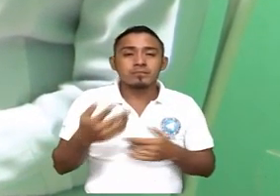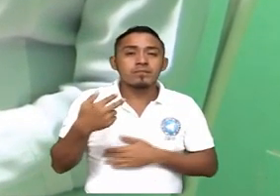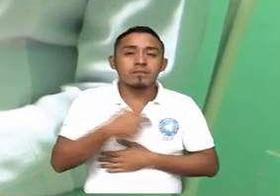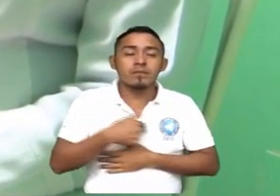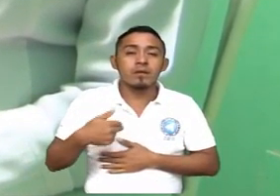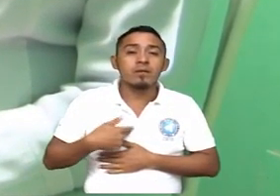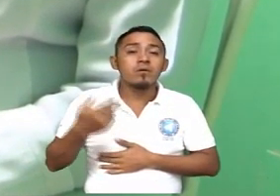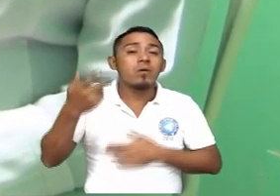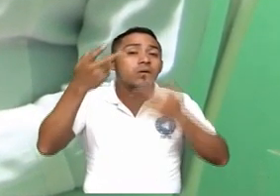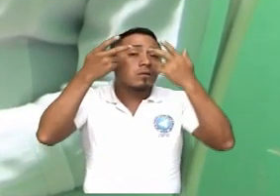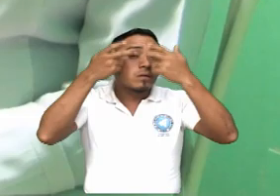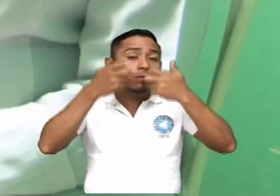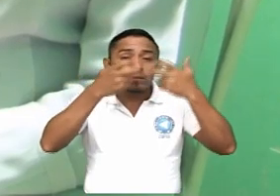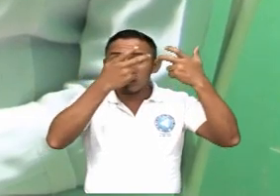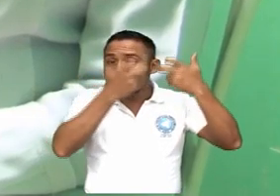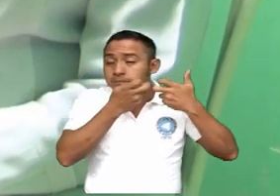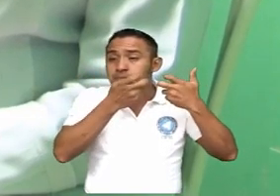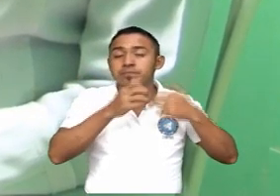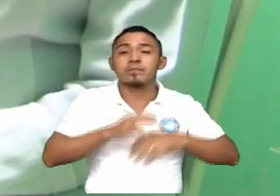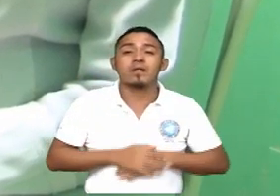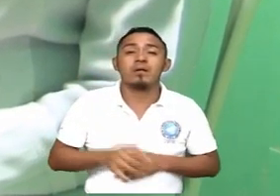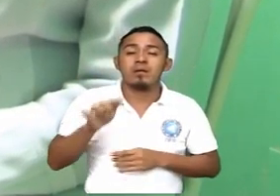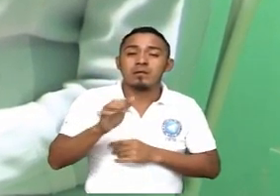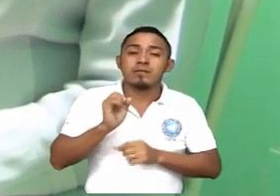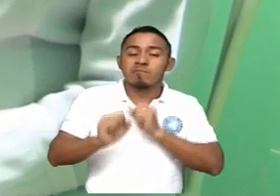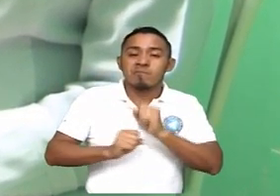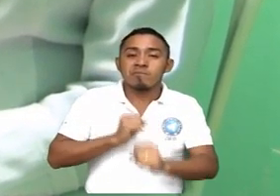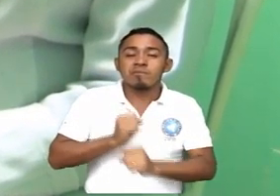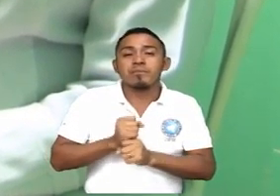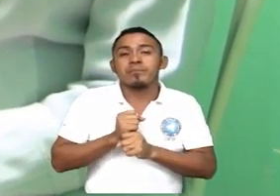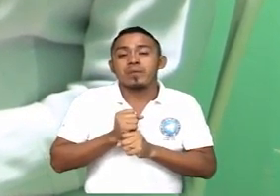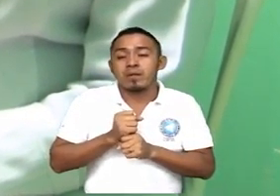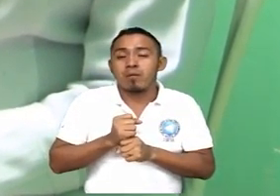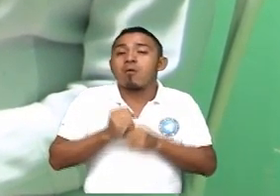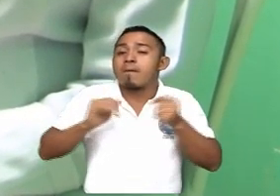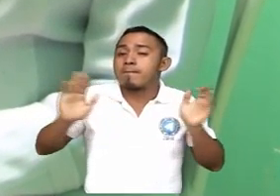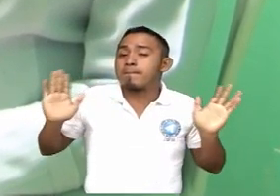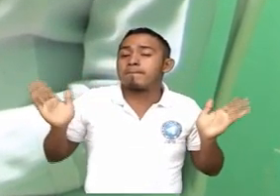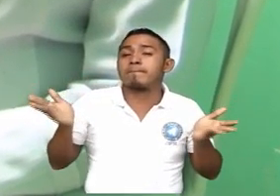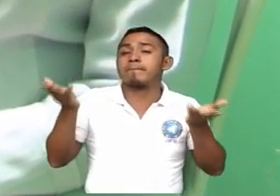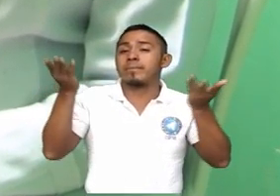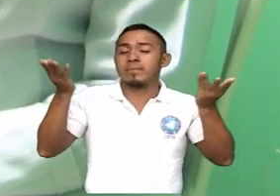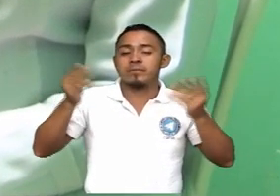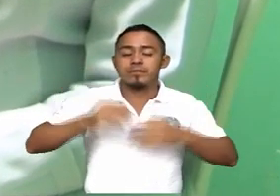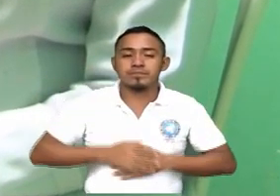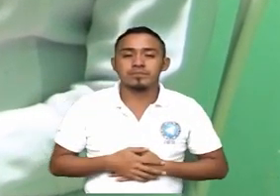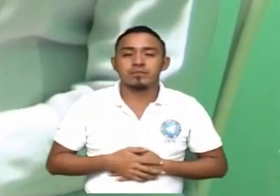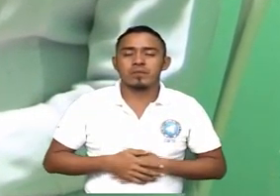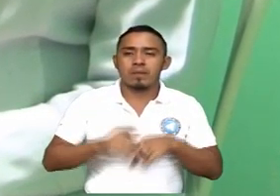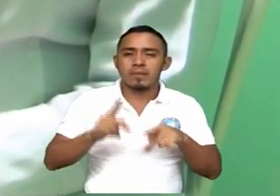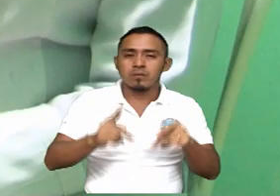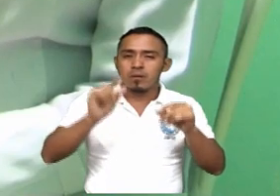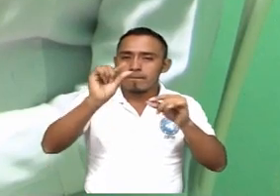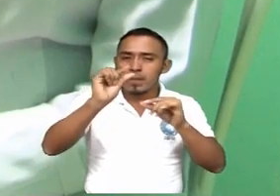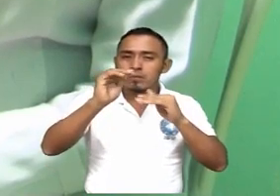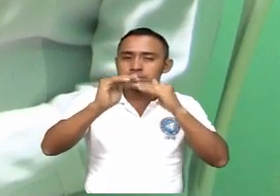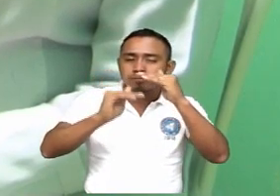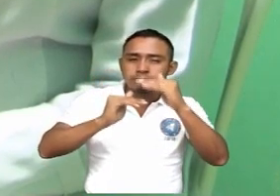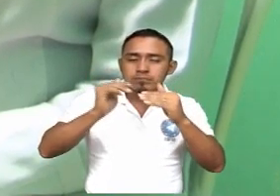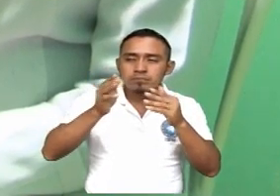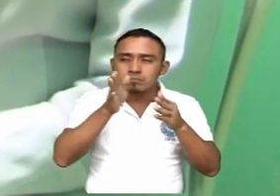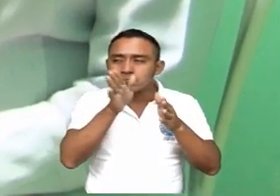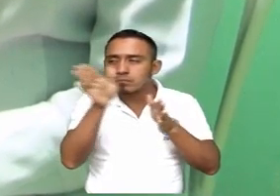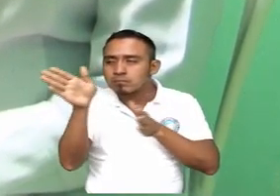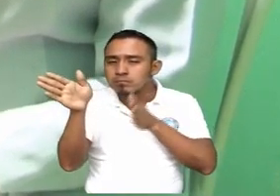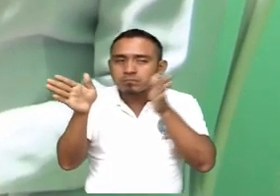va aumentando con mayor frecuencia con la edad. Entonces, el paciente, como va perdiendo la visión periférica, el